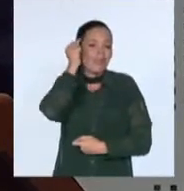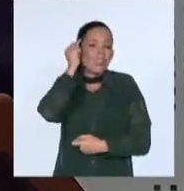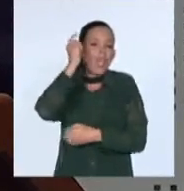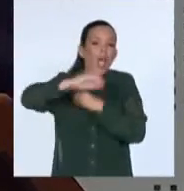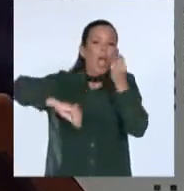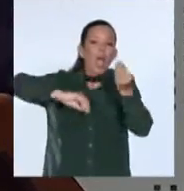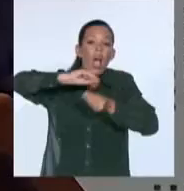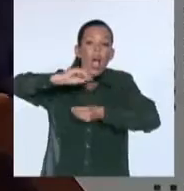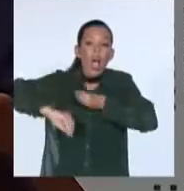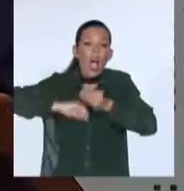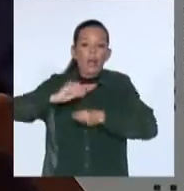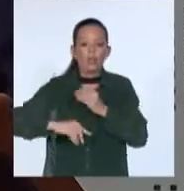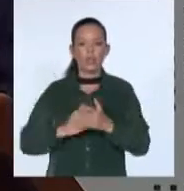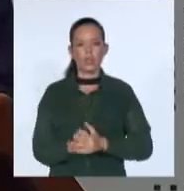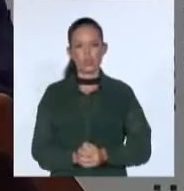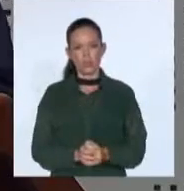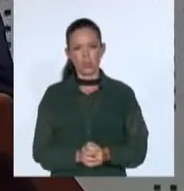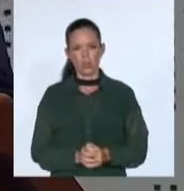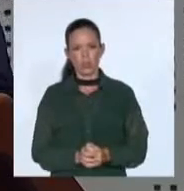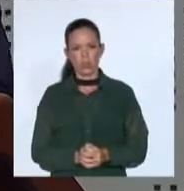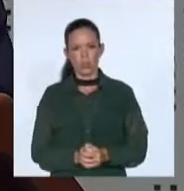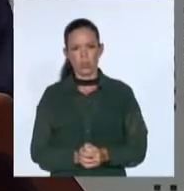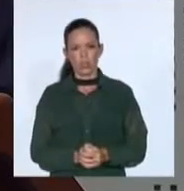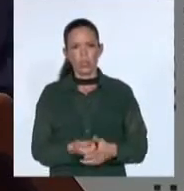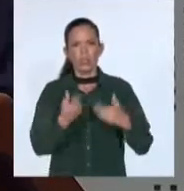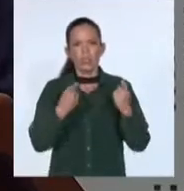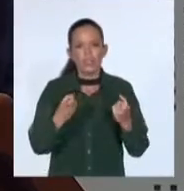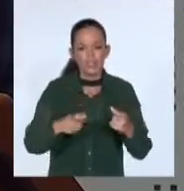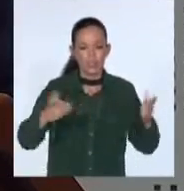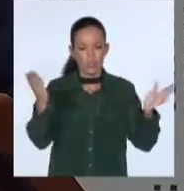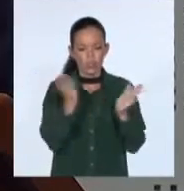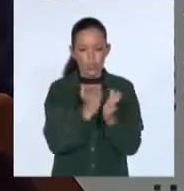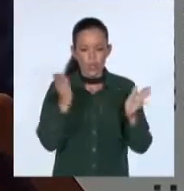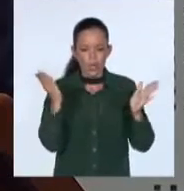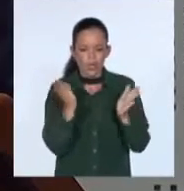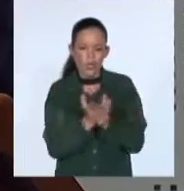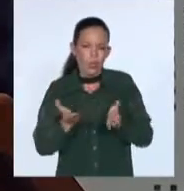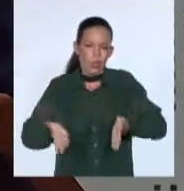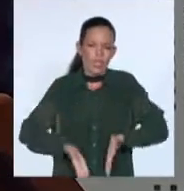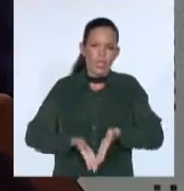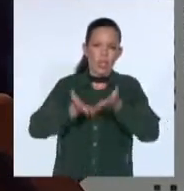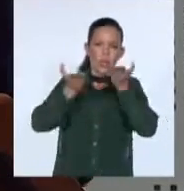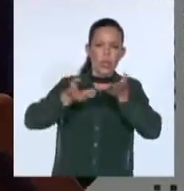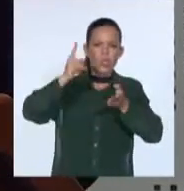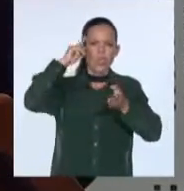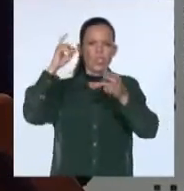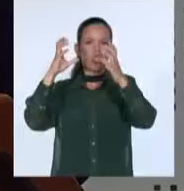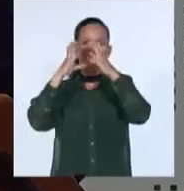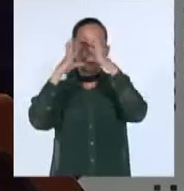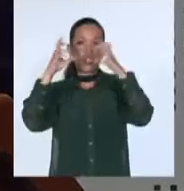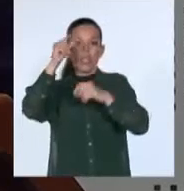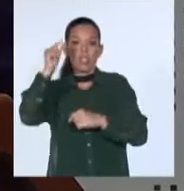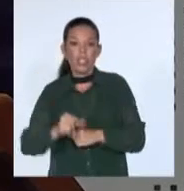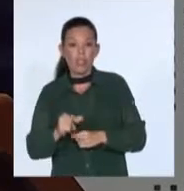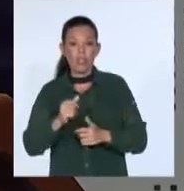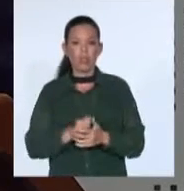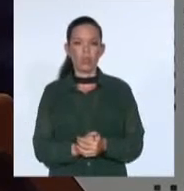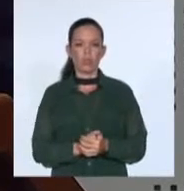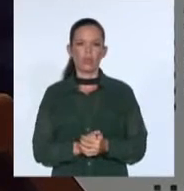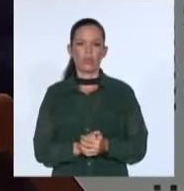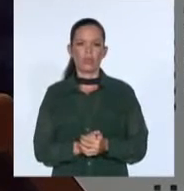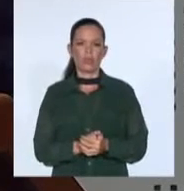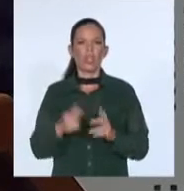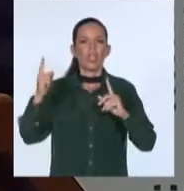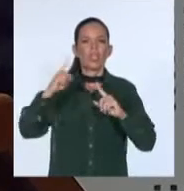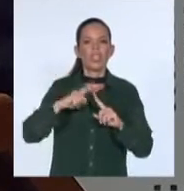de educación, lo caro es la falta de desarrollo científico, lo caro es la falta de tecnología.